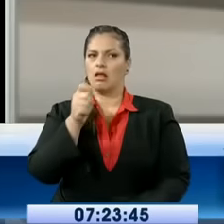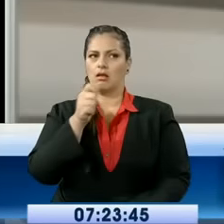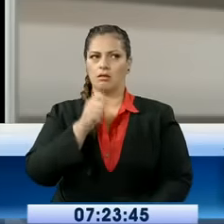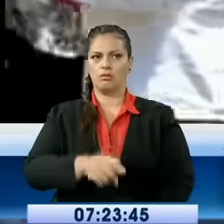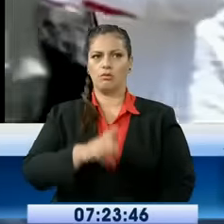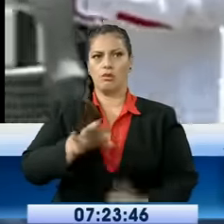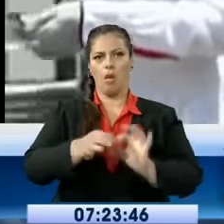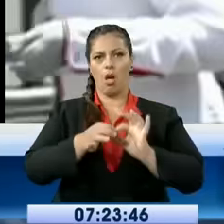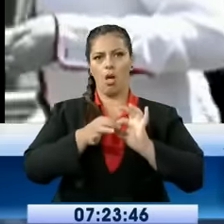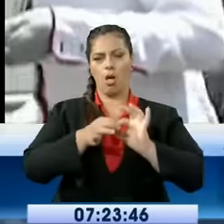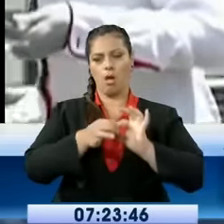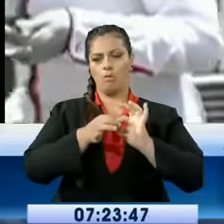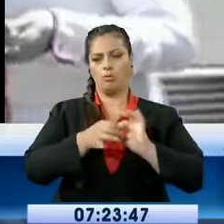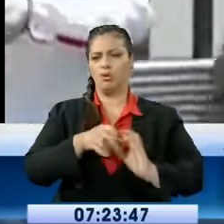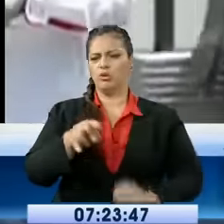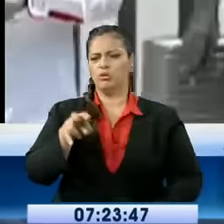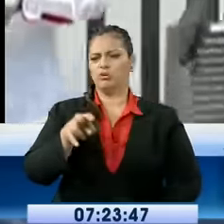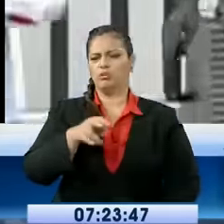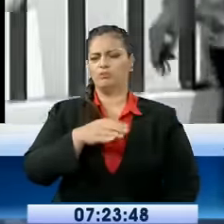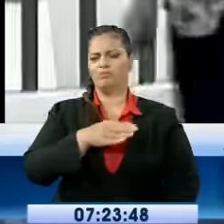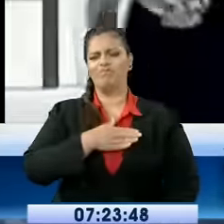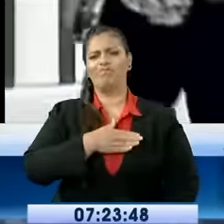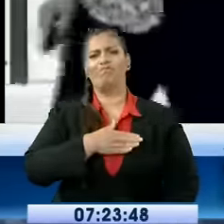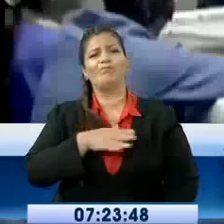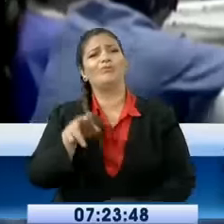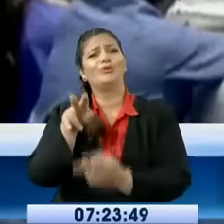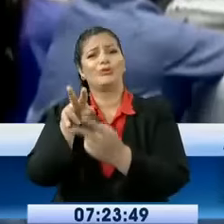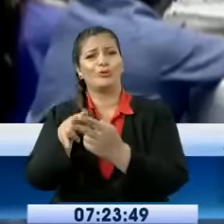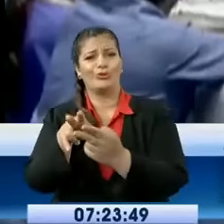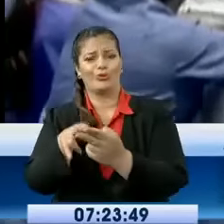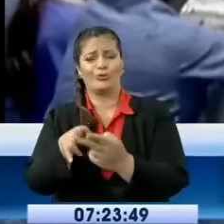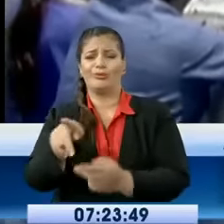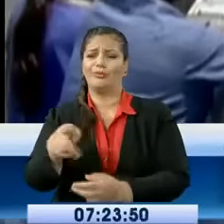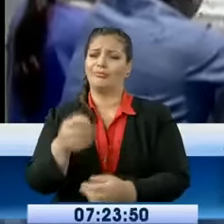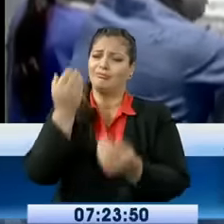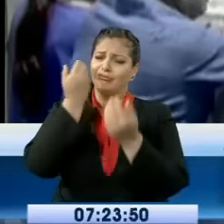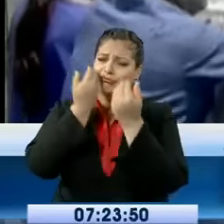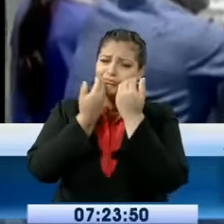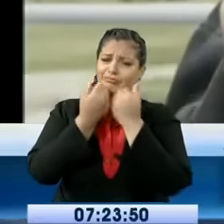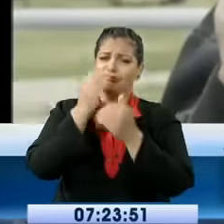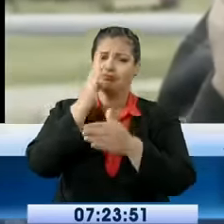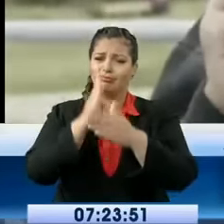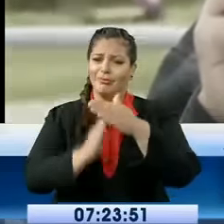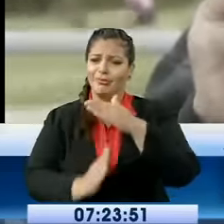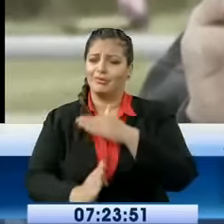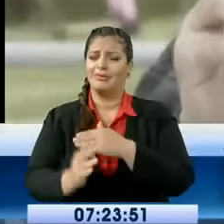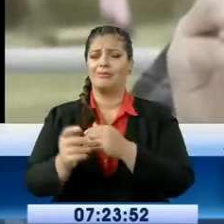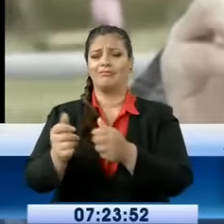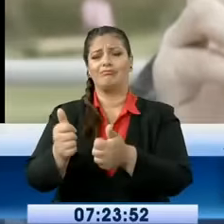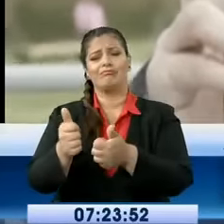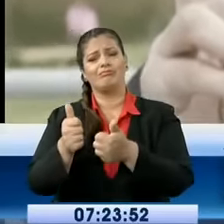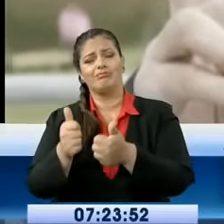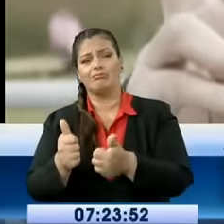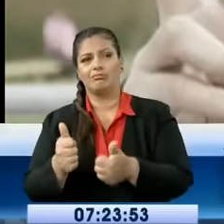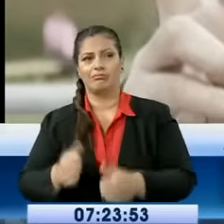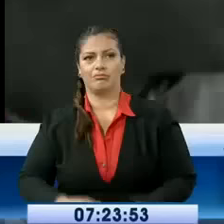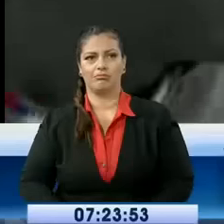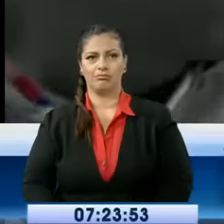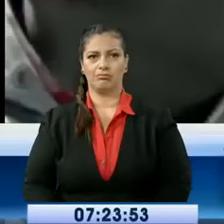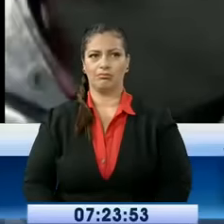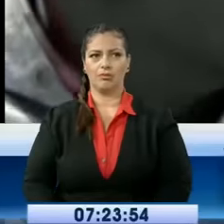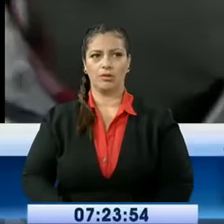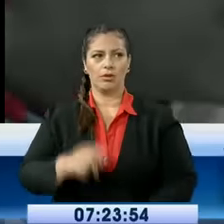amigo, poseedor de gran humanismo que lo llevó a ganarse el cariño de quienes lo conocían. Tanto así que a varios colegas